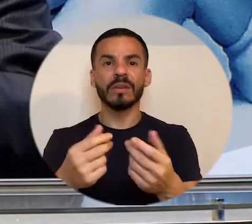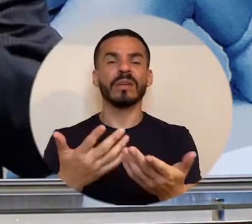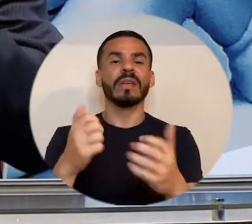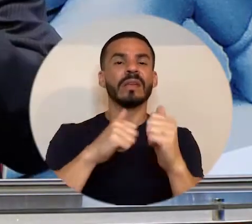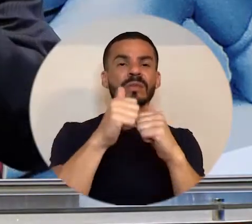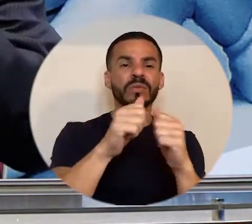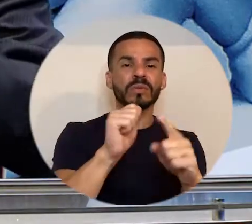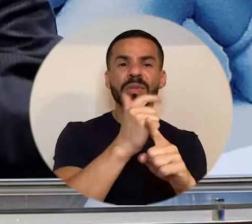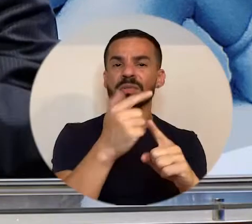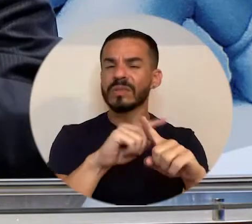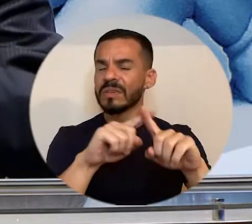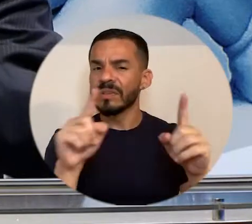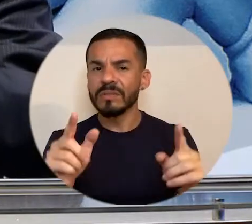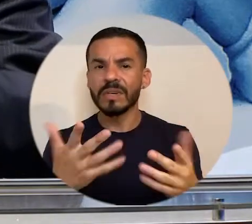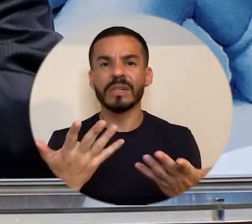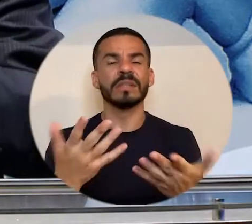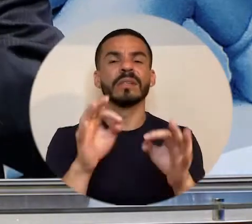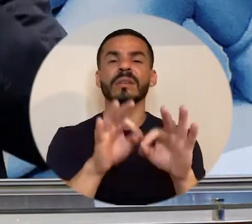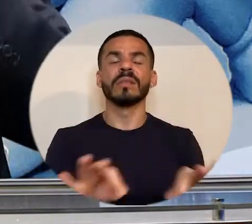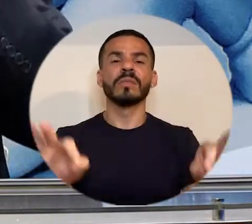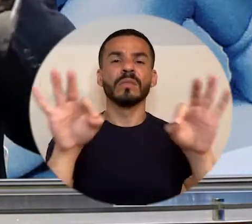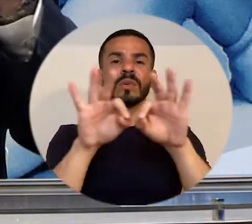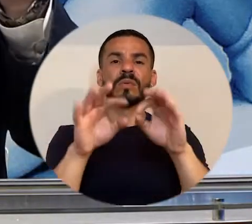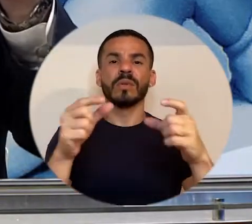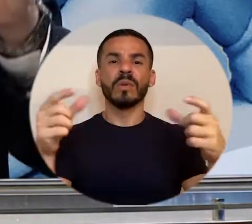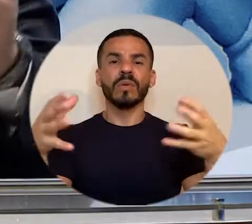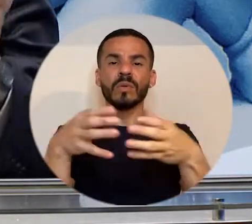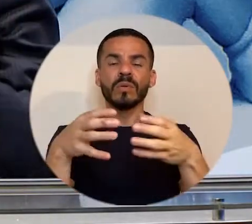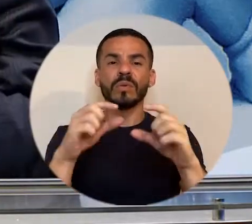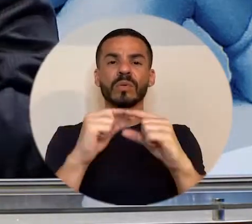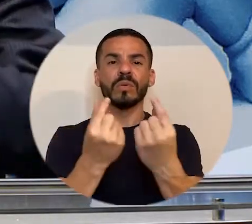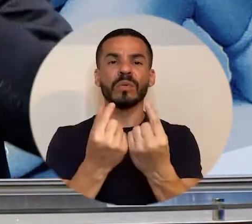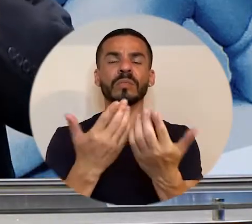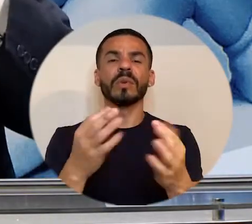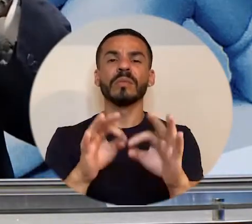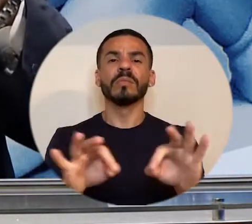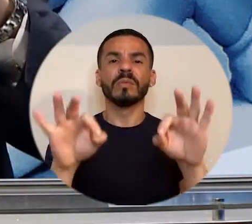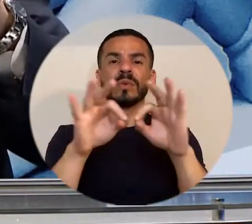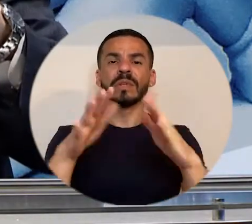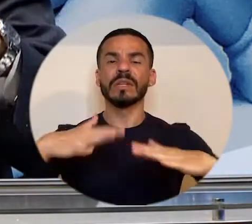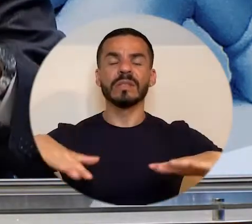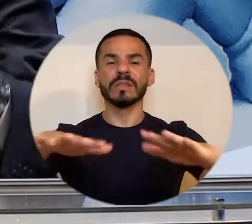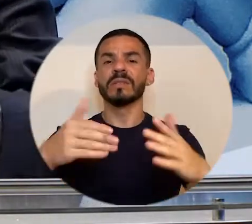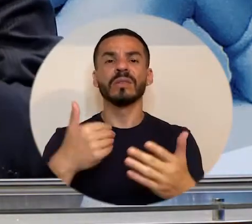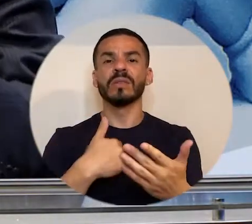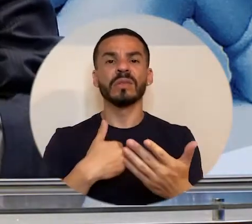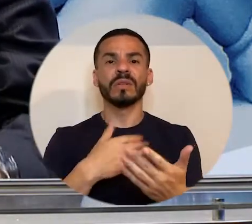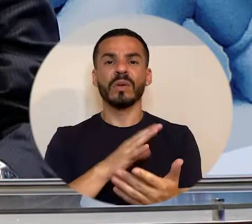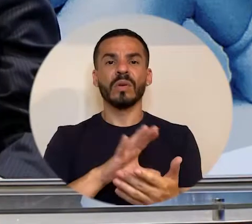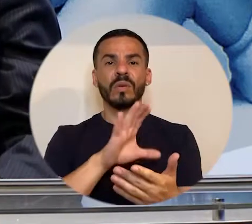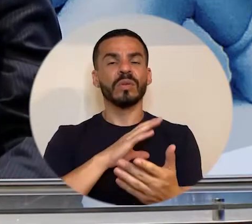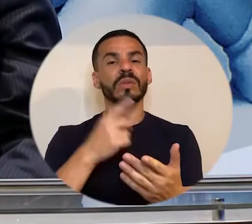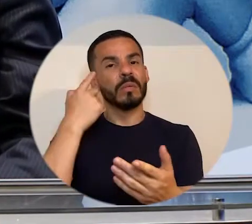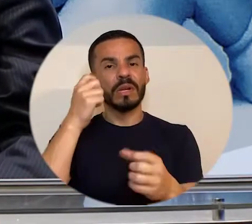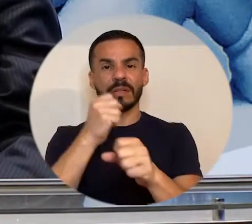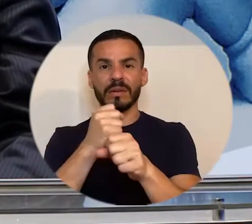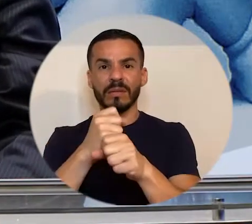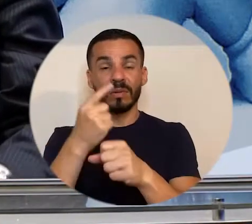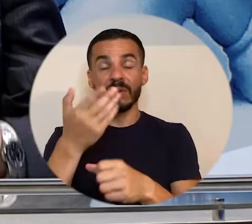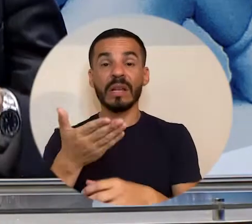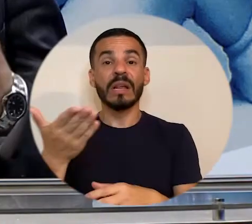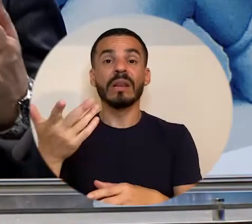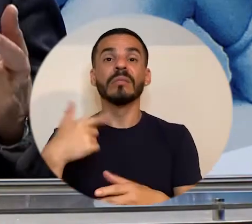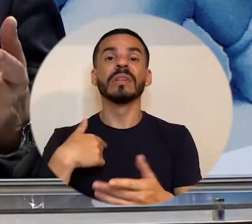la diferencia en estructura social y un muy importante grupo, un importante sector que no tenía condiciones de